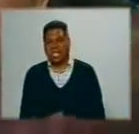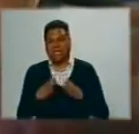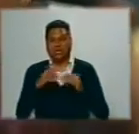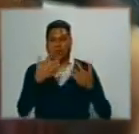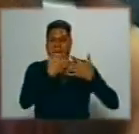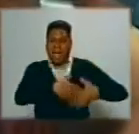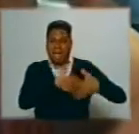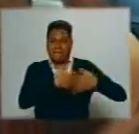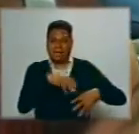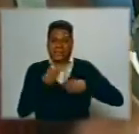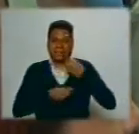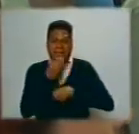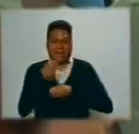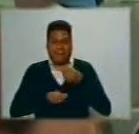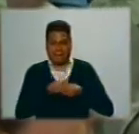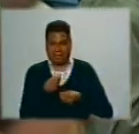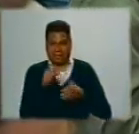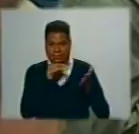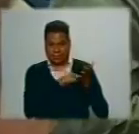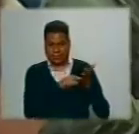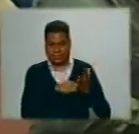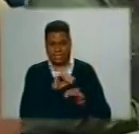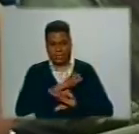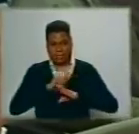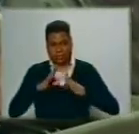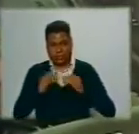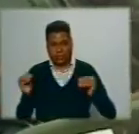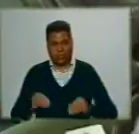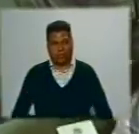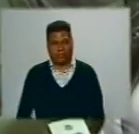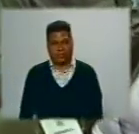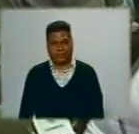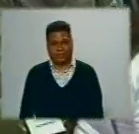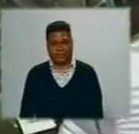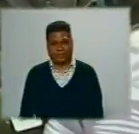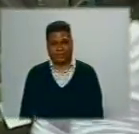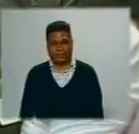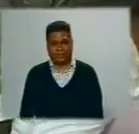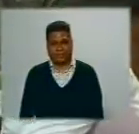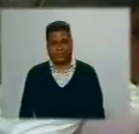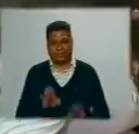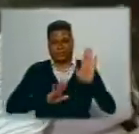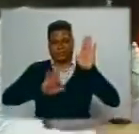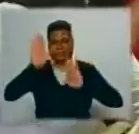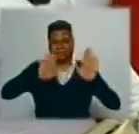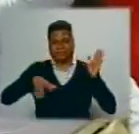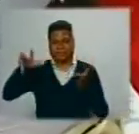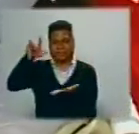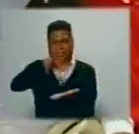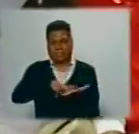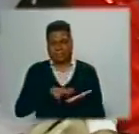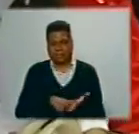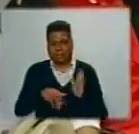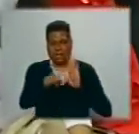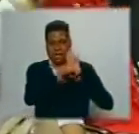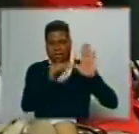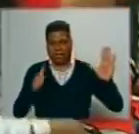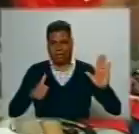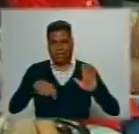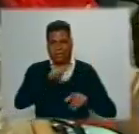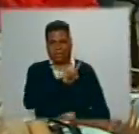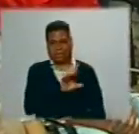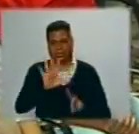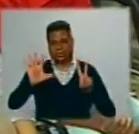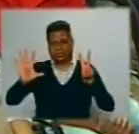distribución, producción y comercialización. Es todo, presidente. En consideración, aprobado. Siguiente artículo. Artículo 17, debe